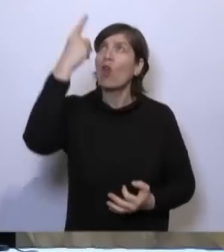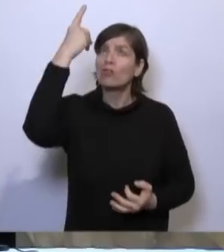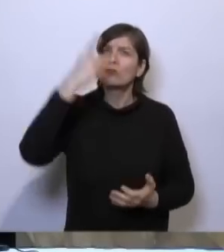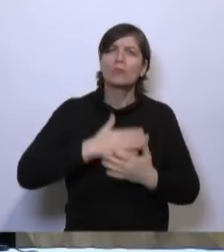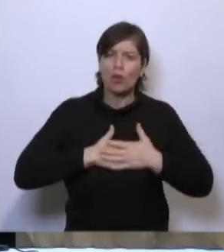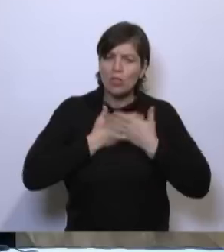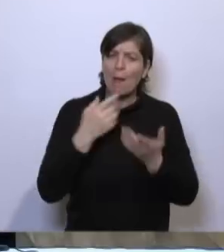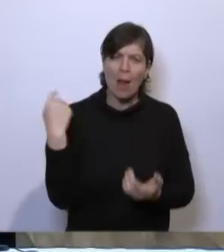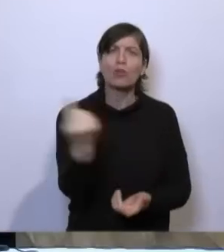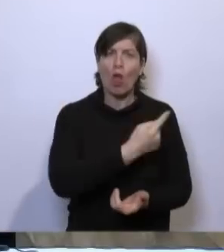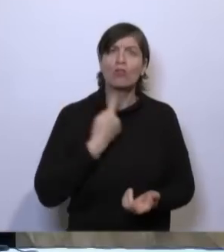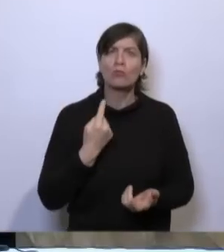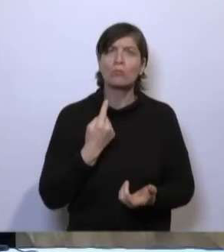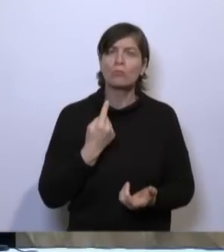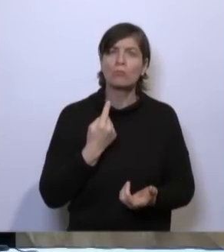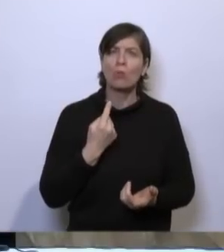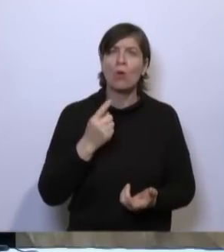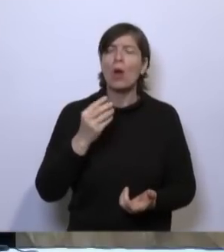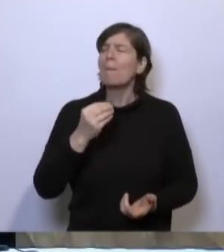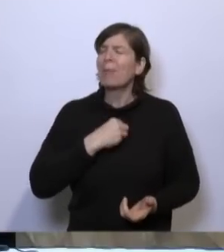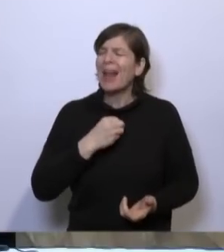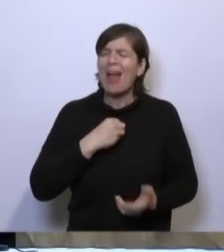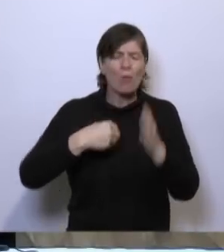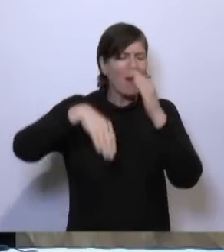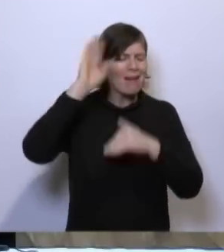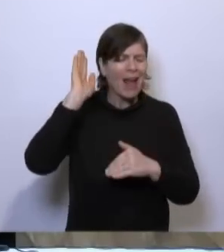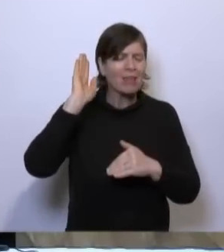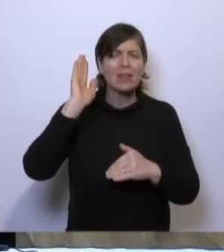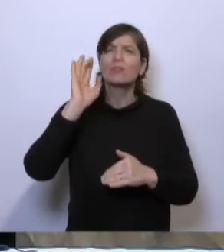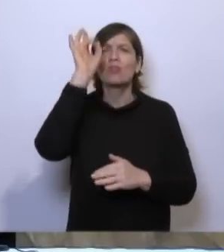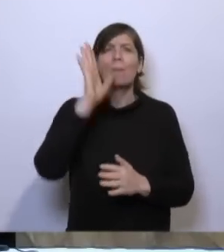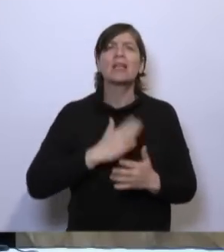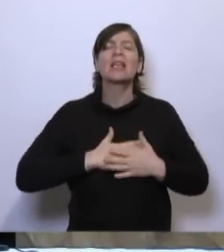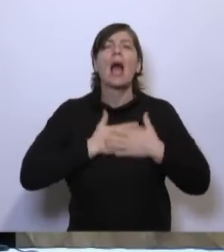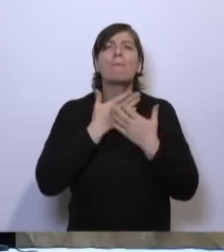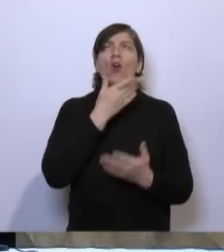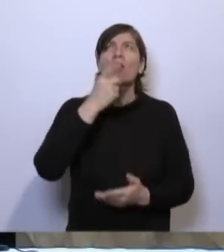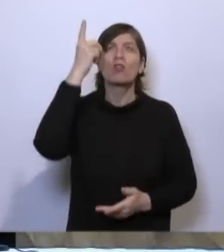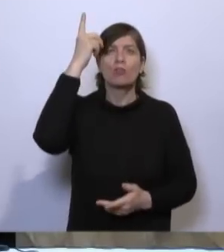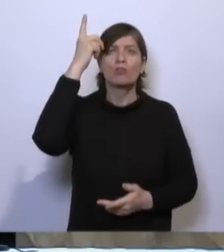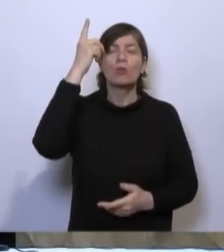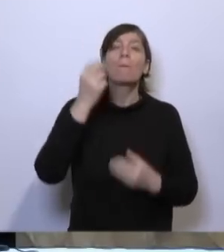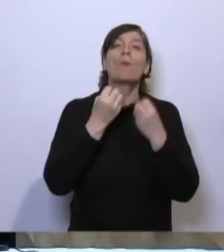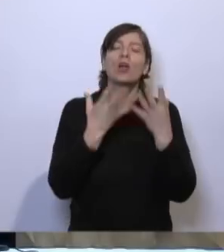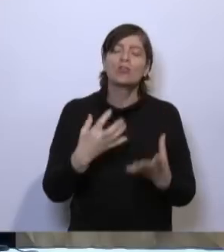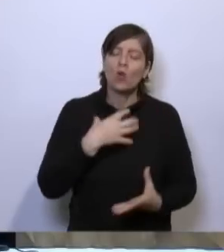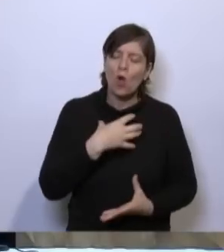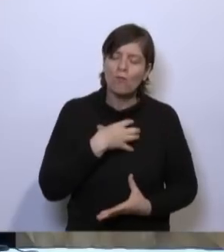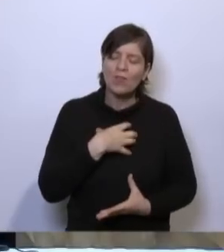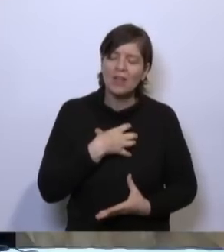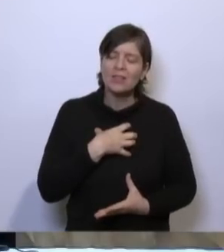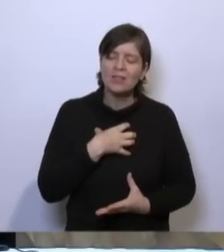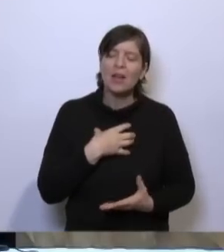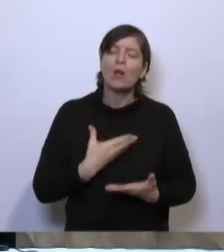nos ama, que no hay ningún pecado más grande que el amor de Dios. Por eso, con confianza le